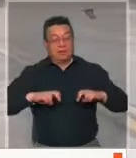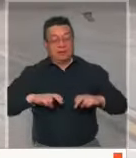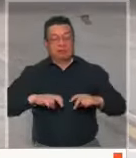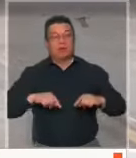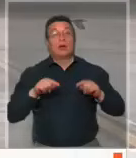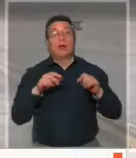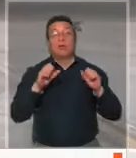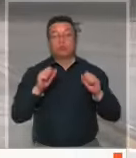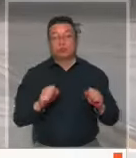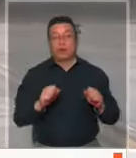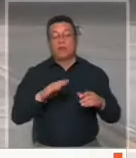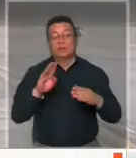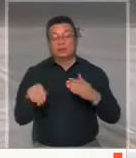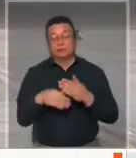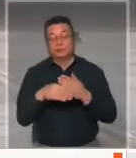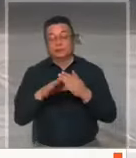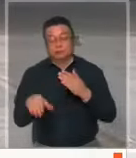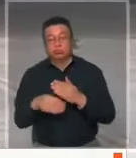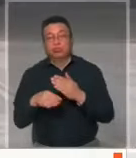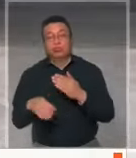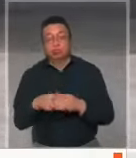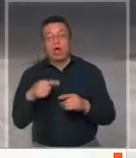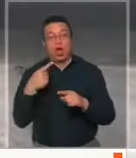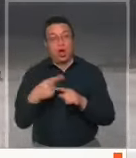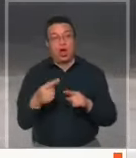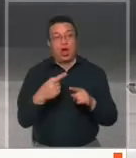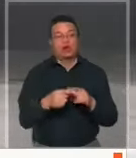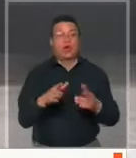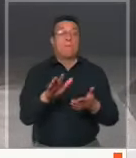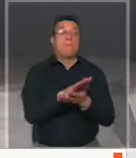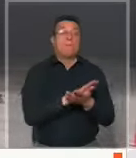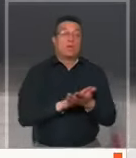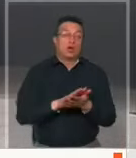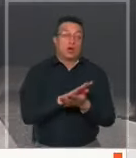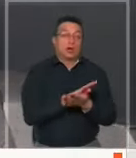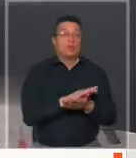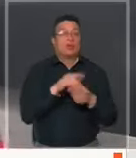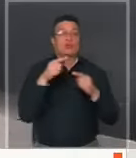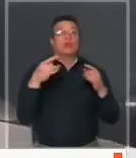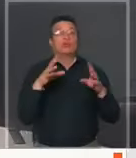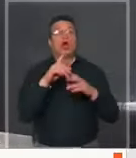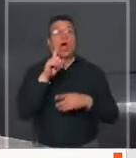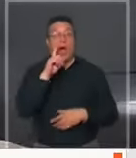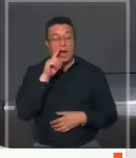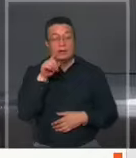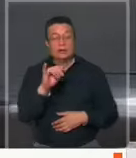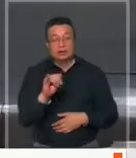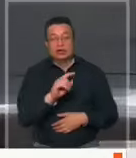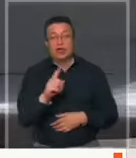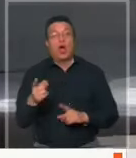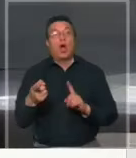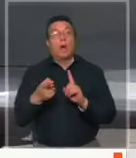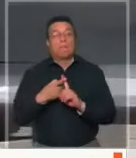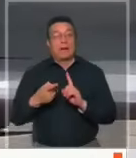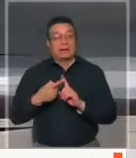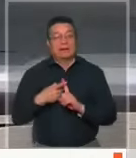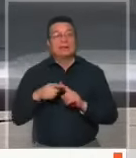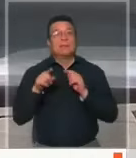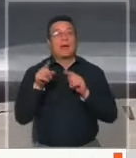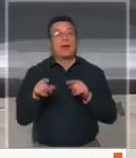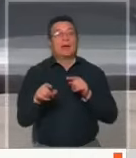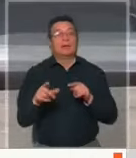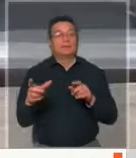ir llegando a otras, exacto, aristas de este mismo caso, por ejemplo, respecto de si es que hubo o no participación de parte